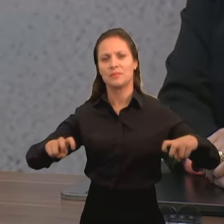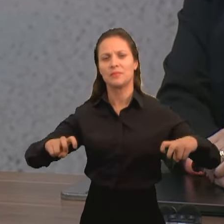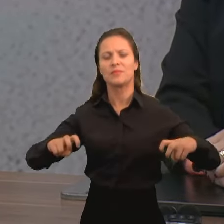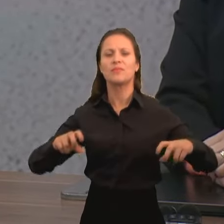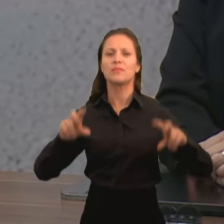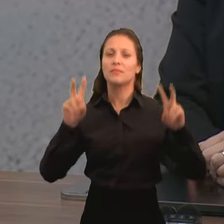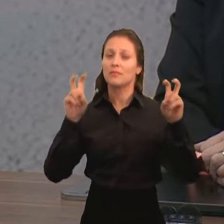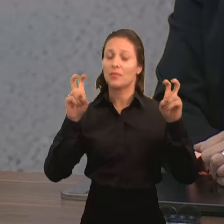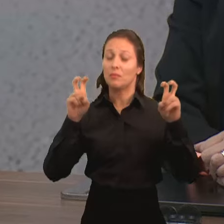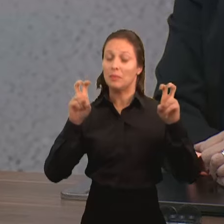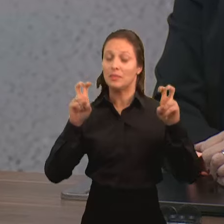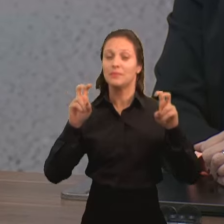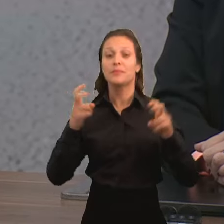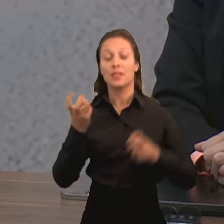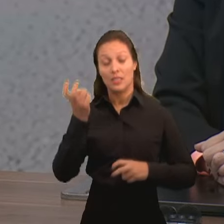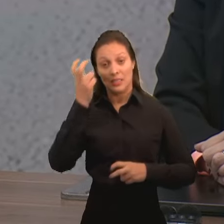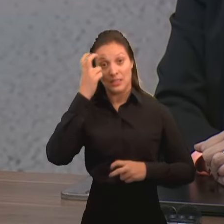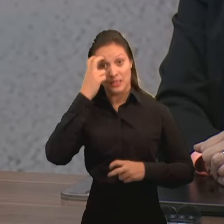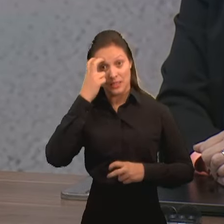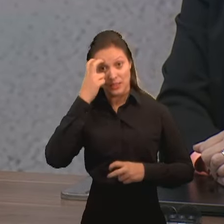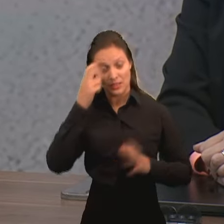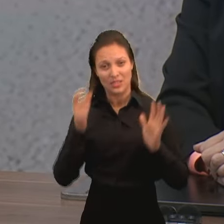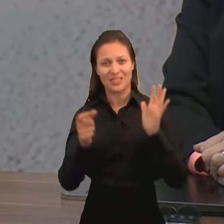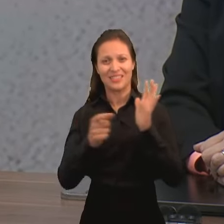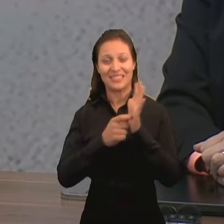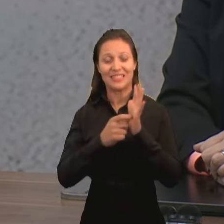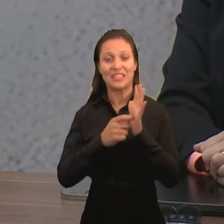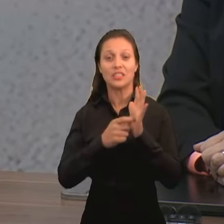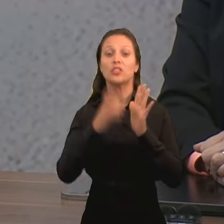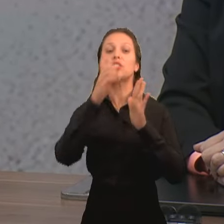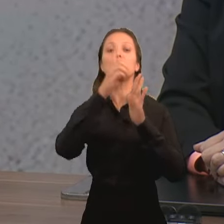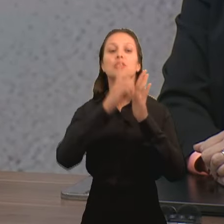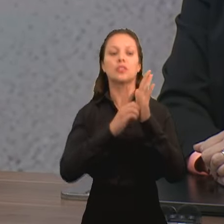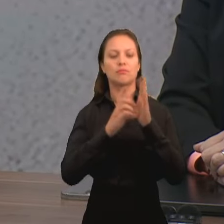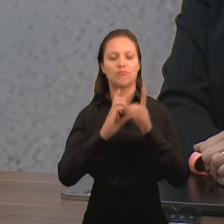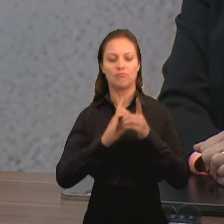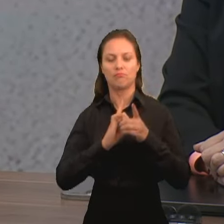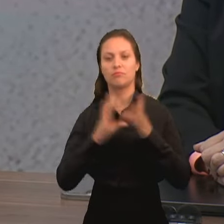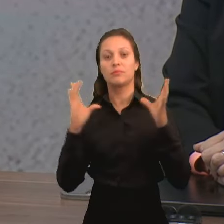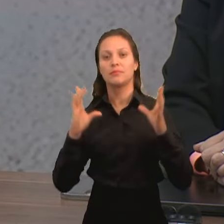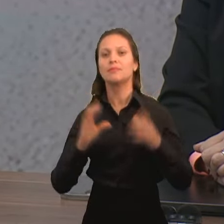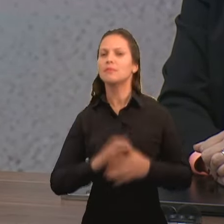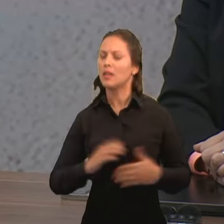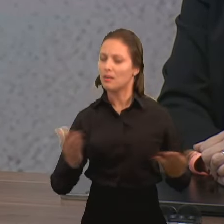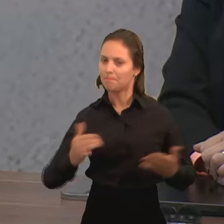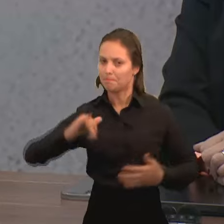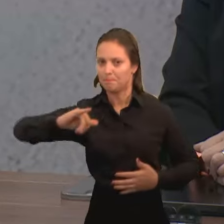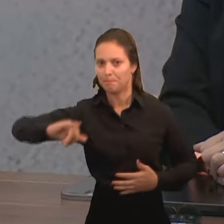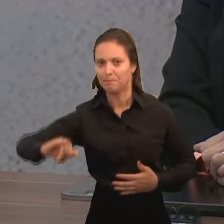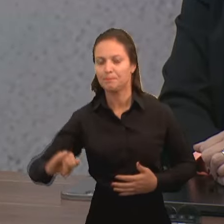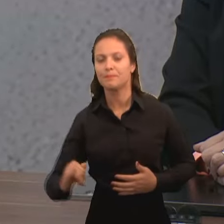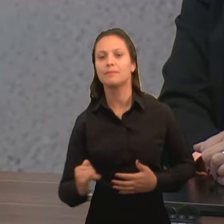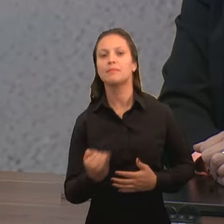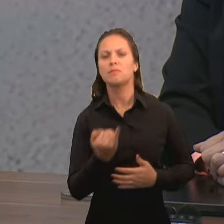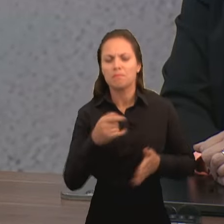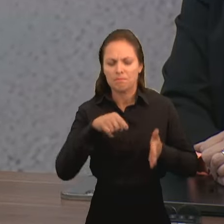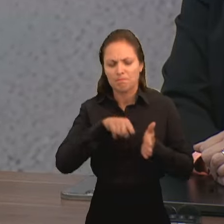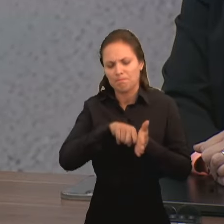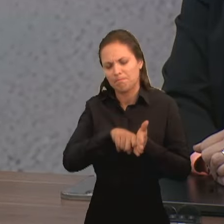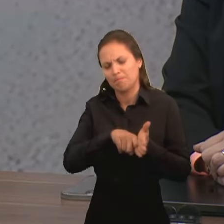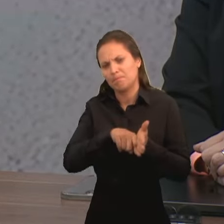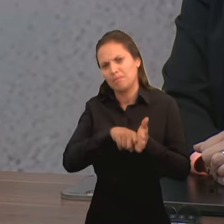Tenemos en esta mesa como tema la inteligencia artificial, derechos y democracia. Y tenés una excelente oportunidad